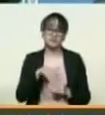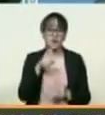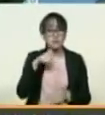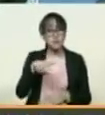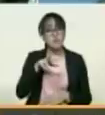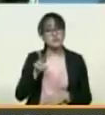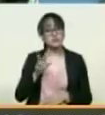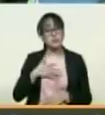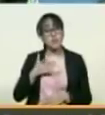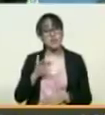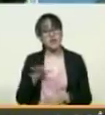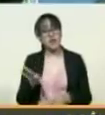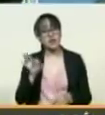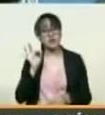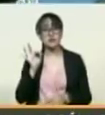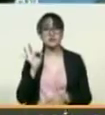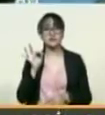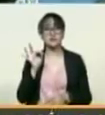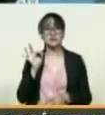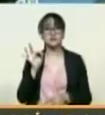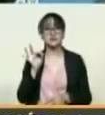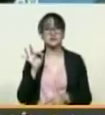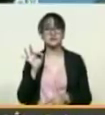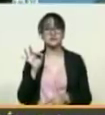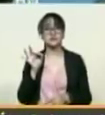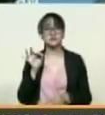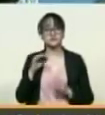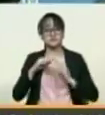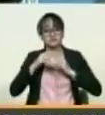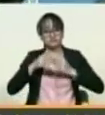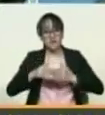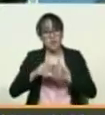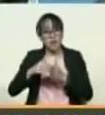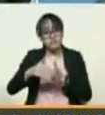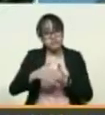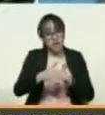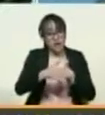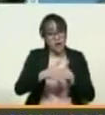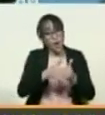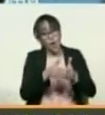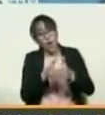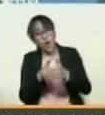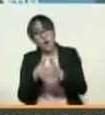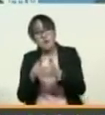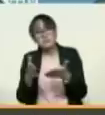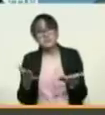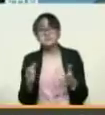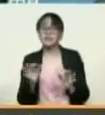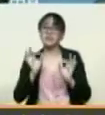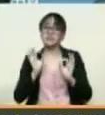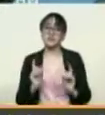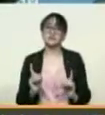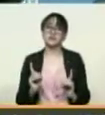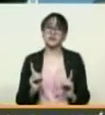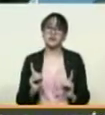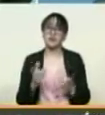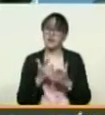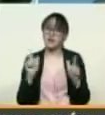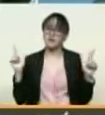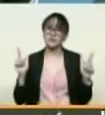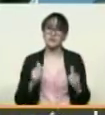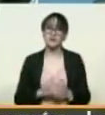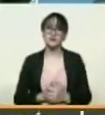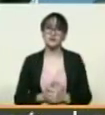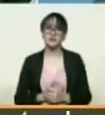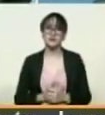puede elegir virar el rumbo de su buque, de su patria, hacia la izquierda o hacia la derecha, libremente.